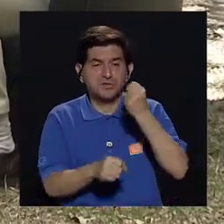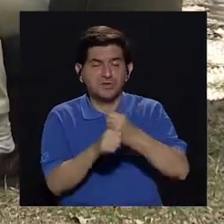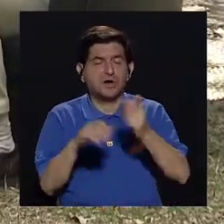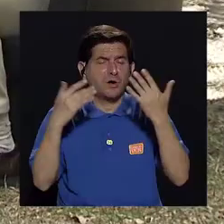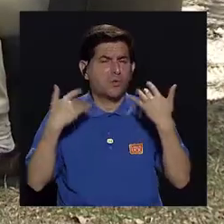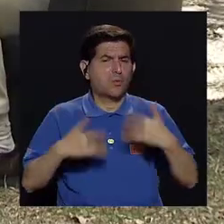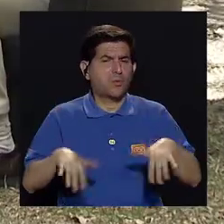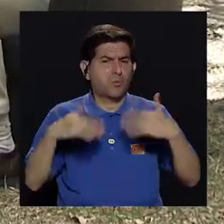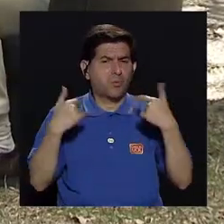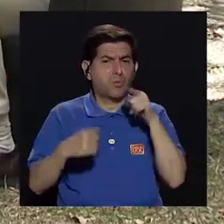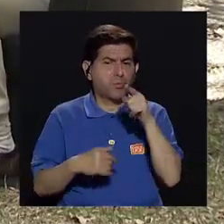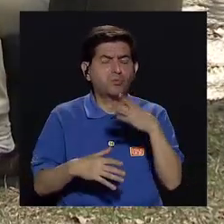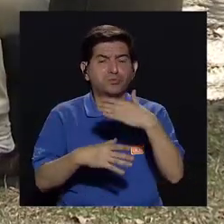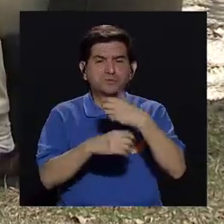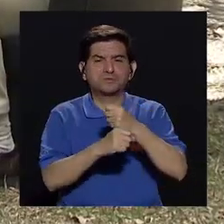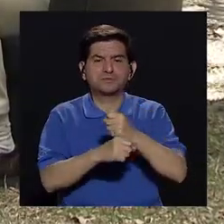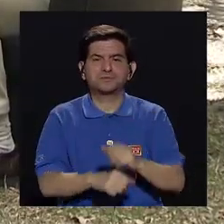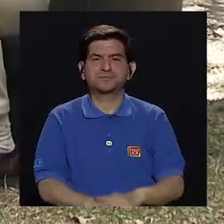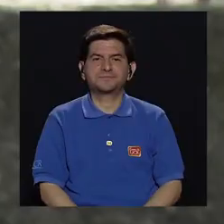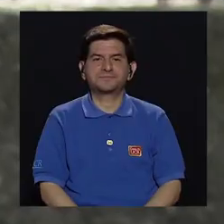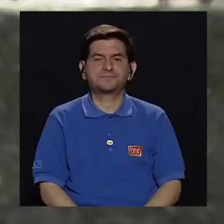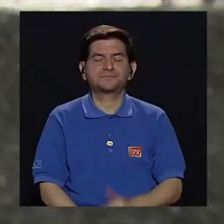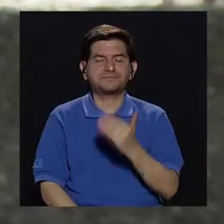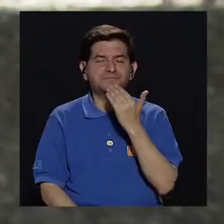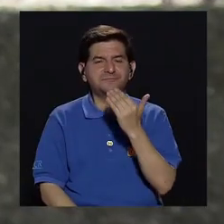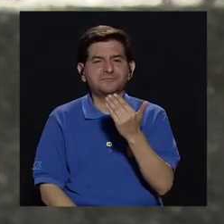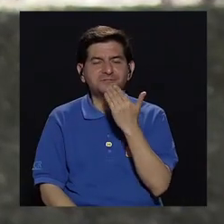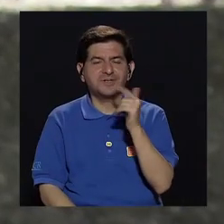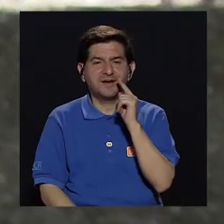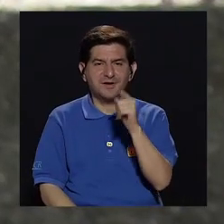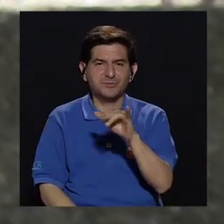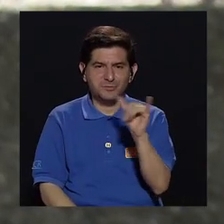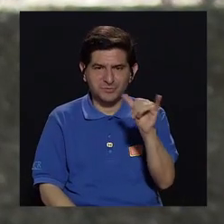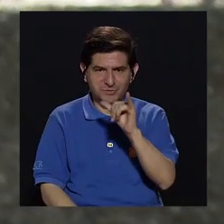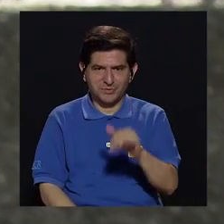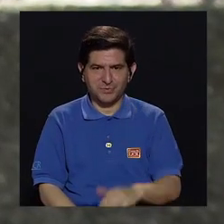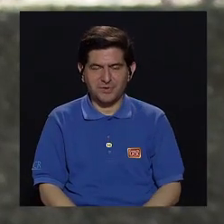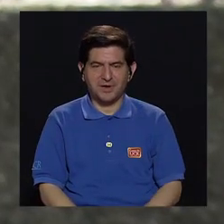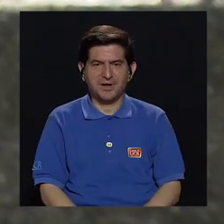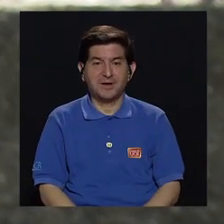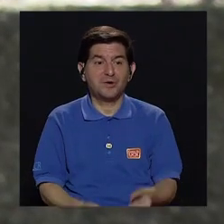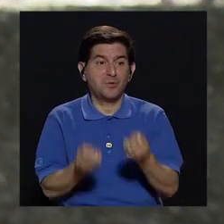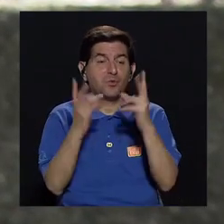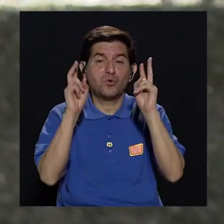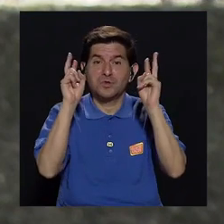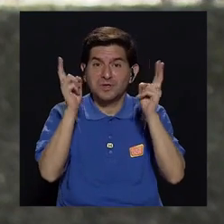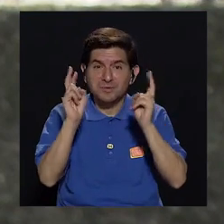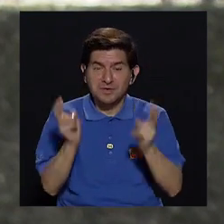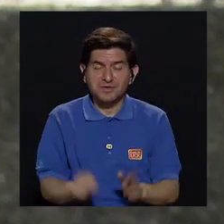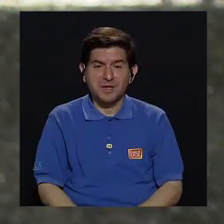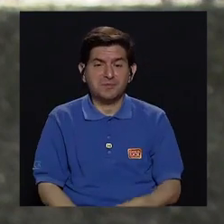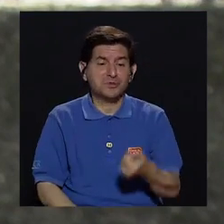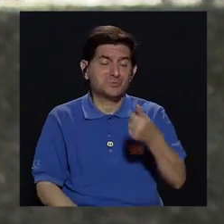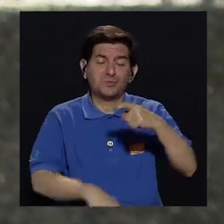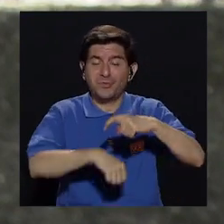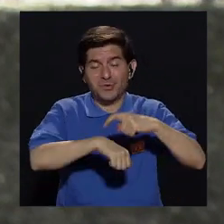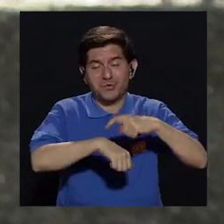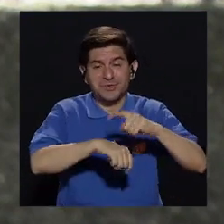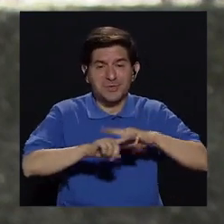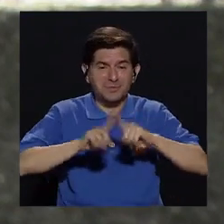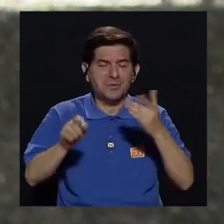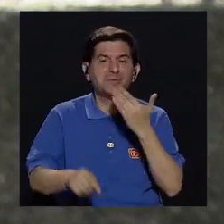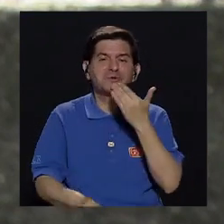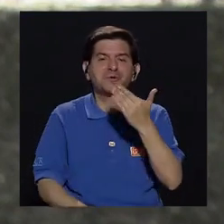esfuerzo enorme el que ustedes están realizando. No, muchísimas gracias a ustedes también. Son muchos temas, se queda muy corto el espacio,